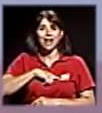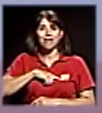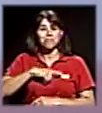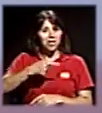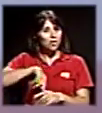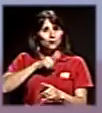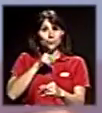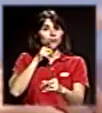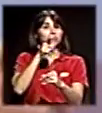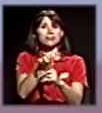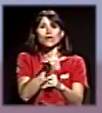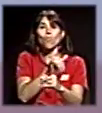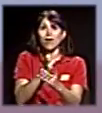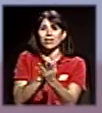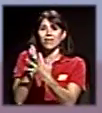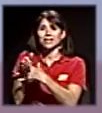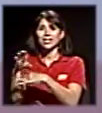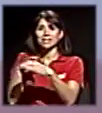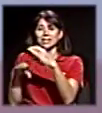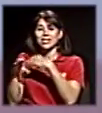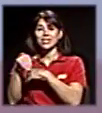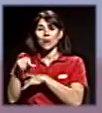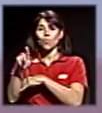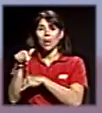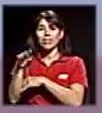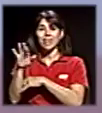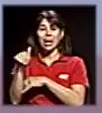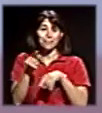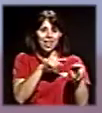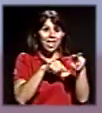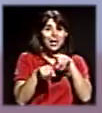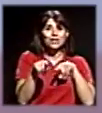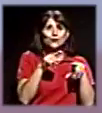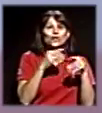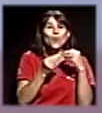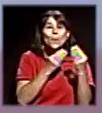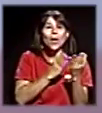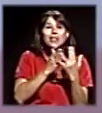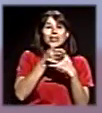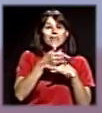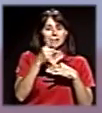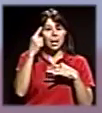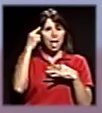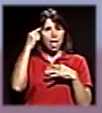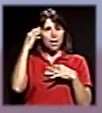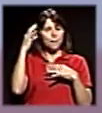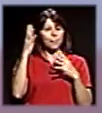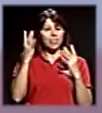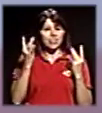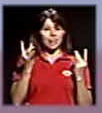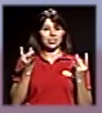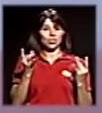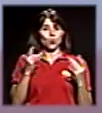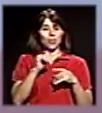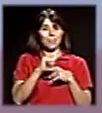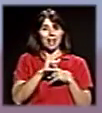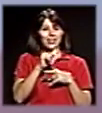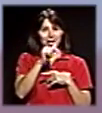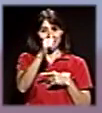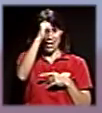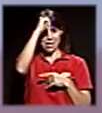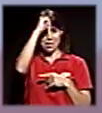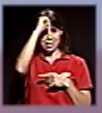cuántica a donde ellos llegaron a través de la meditación y las prácticas de la India es